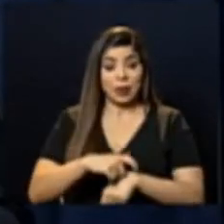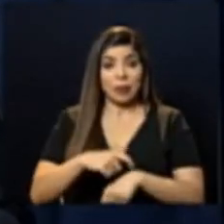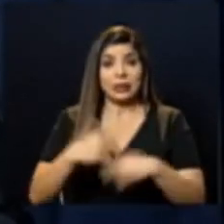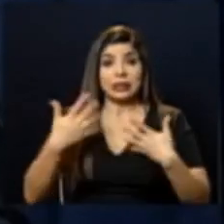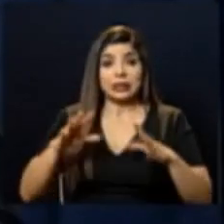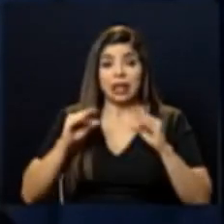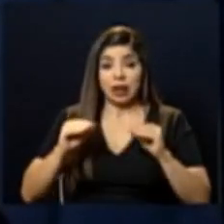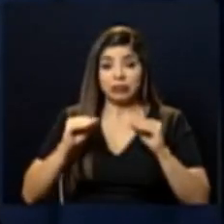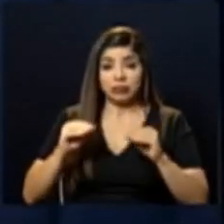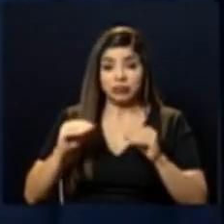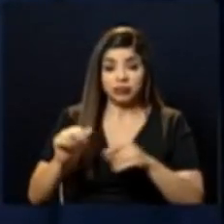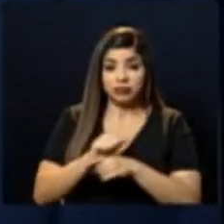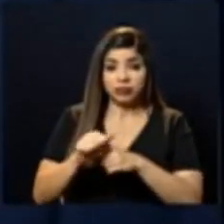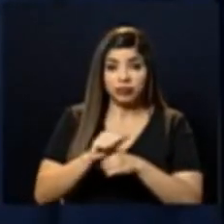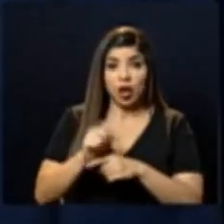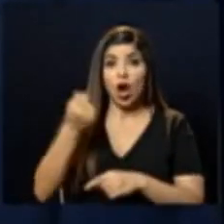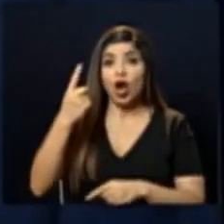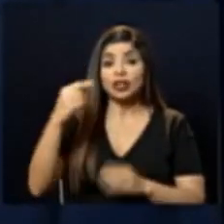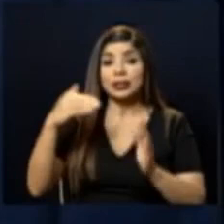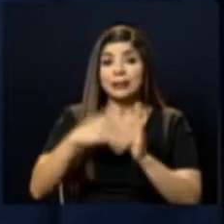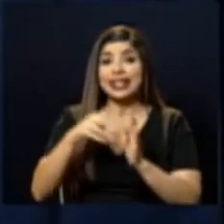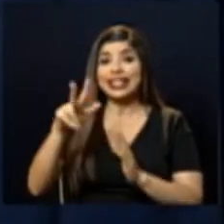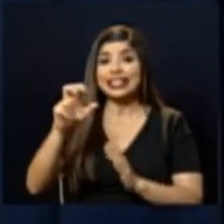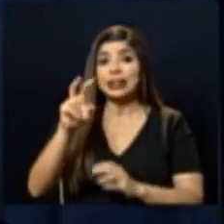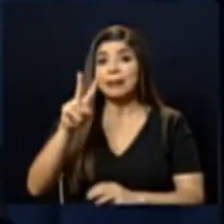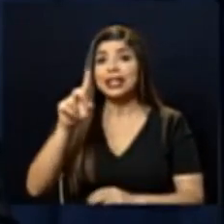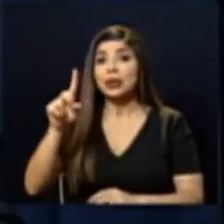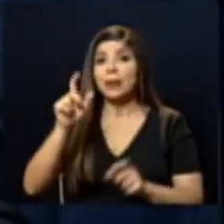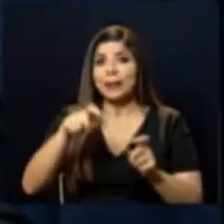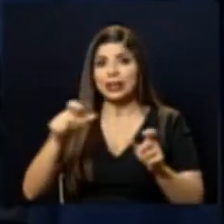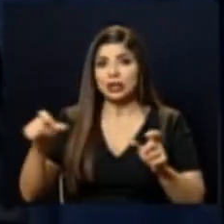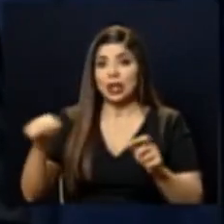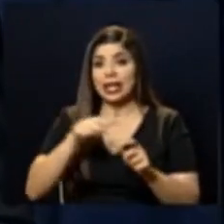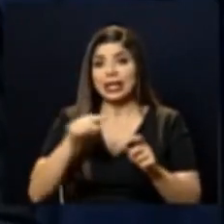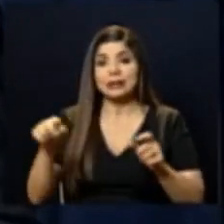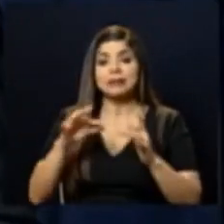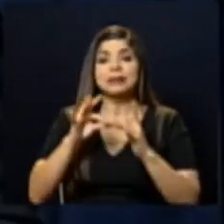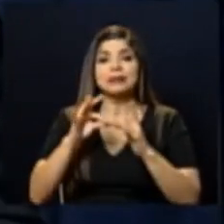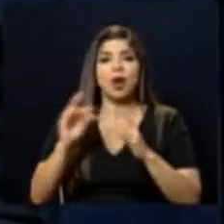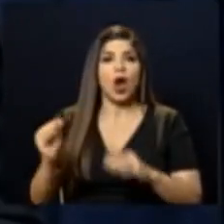ha capacitado a 11.321 personas, principalmente jóvenes,